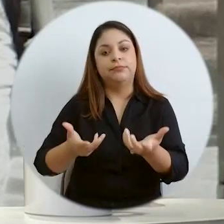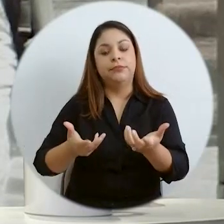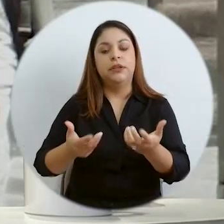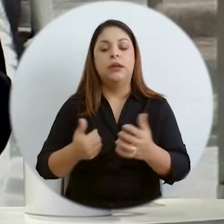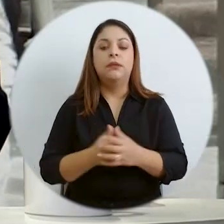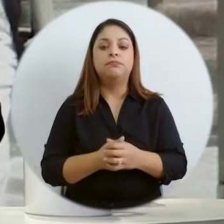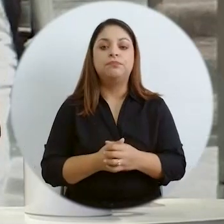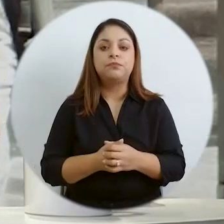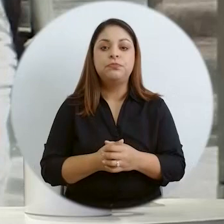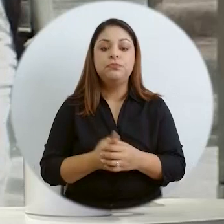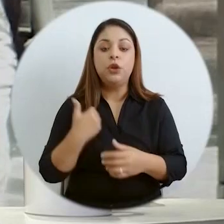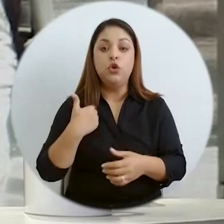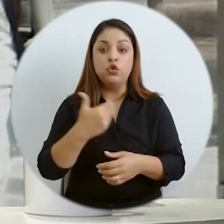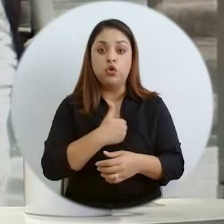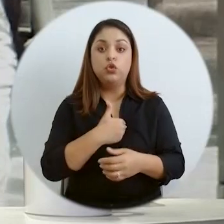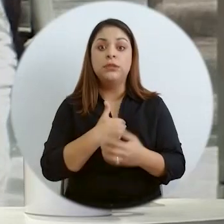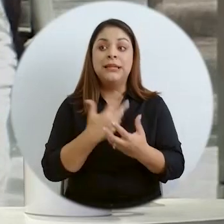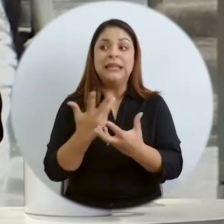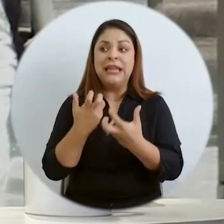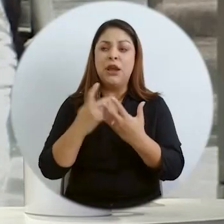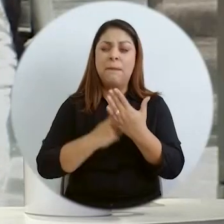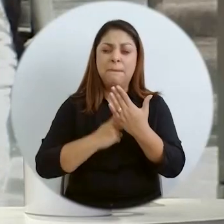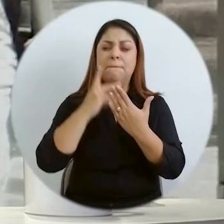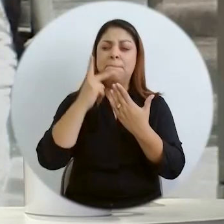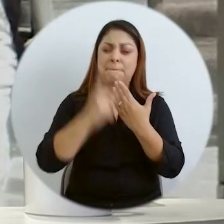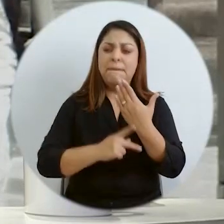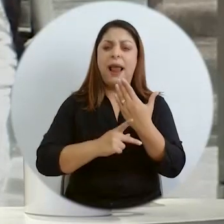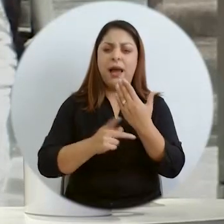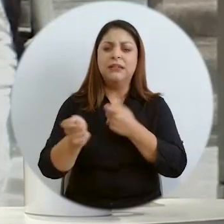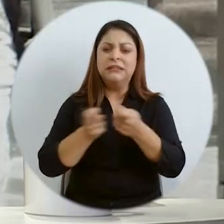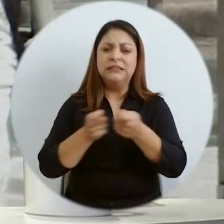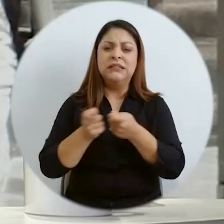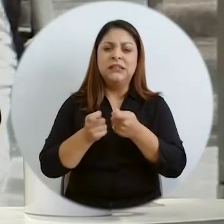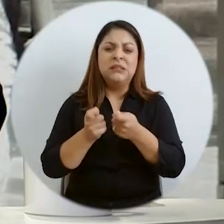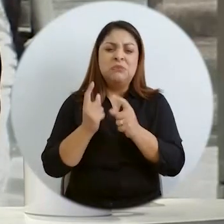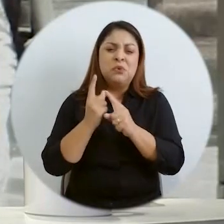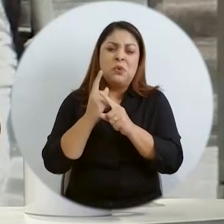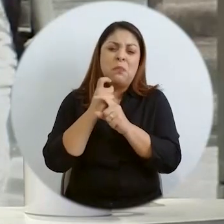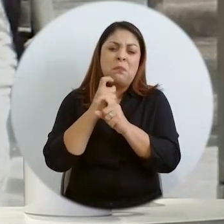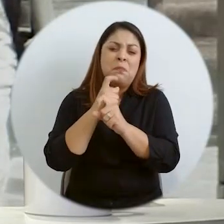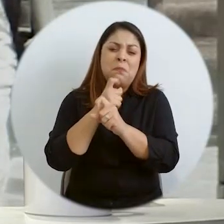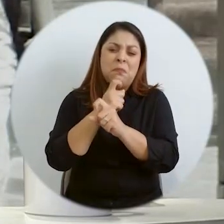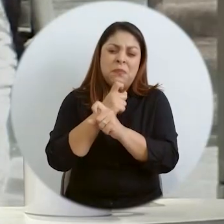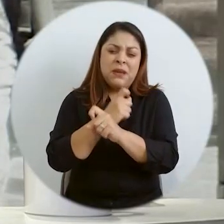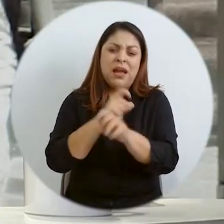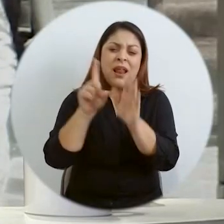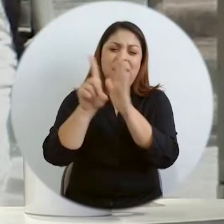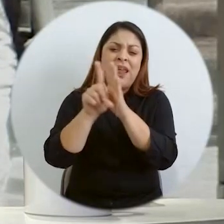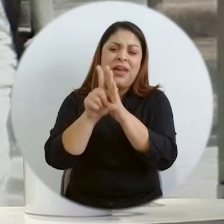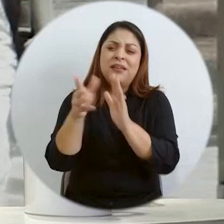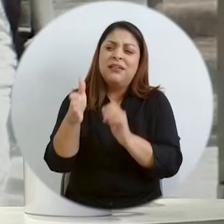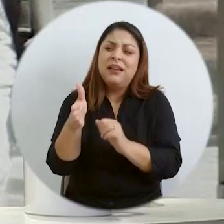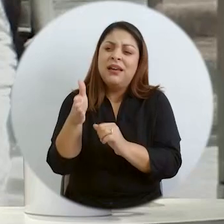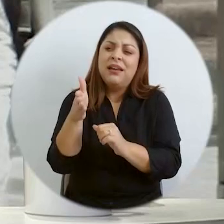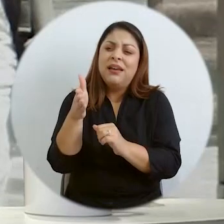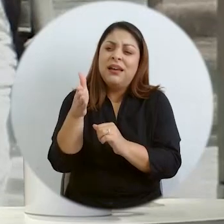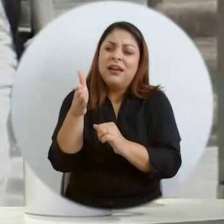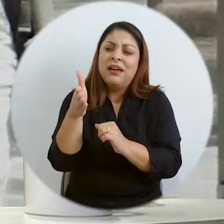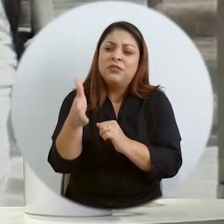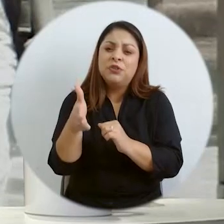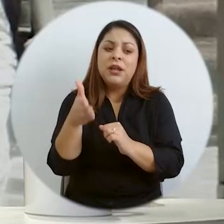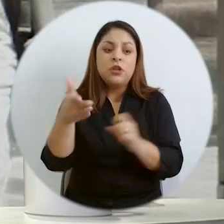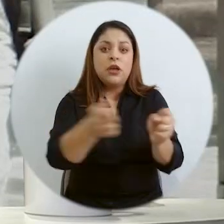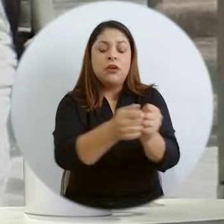hemos puesto para hacer planes reguladores probablemente son tan complejos que hacen que la regulación vaya muy lenta con respecto al crecimiento natural